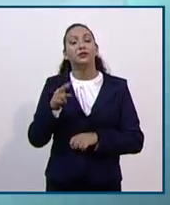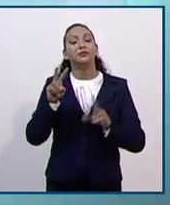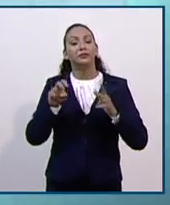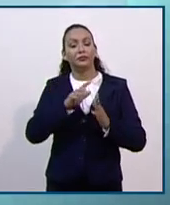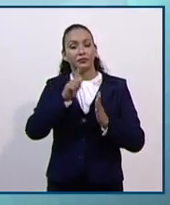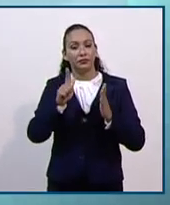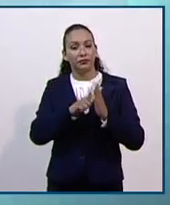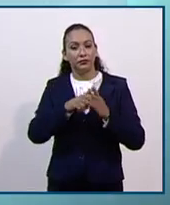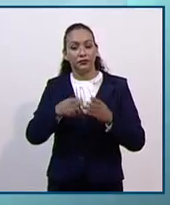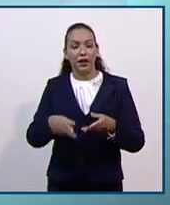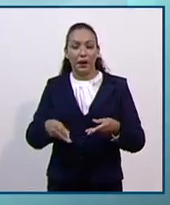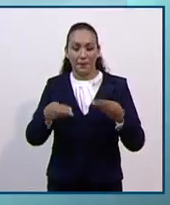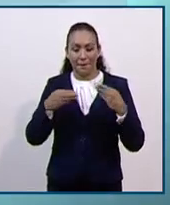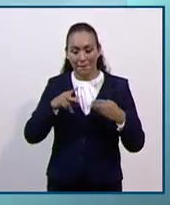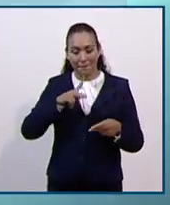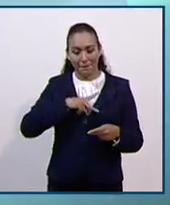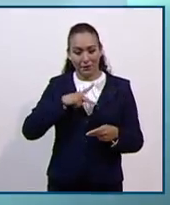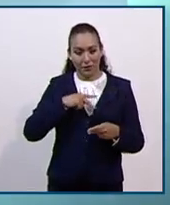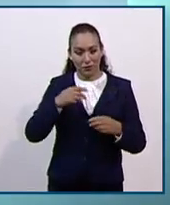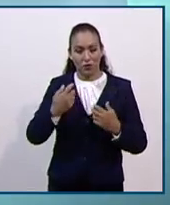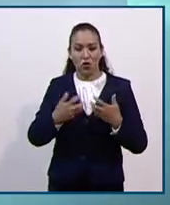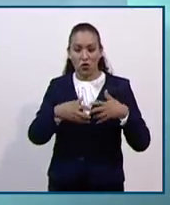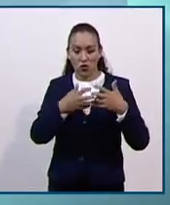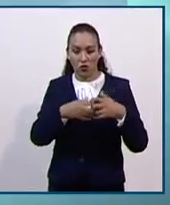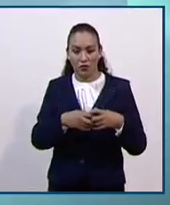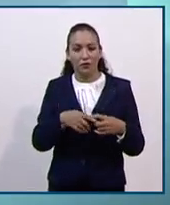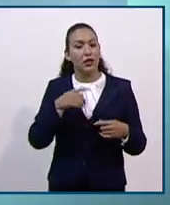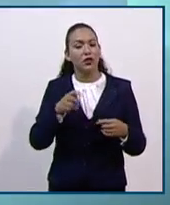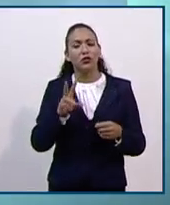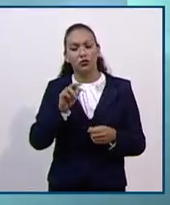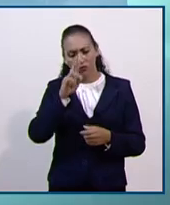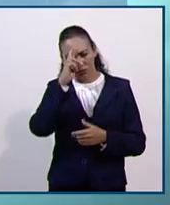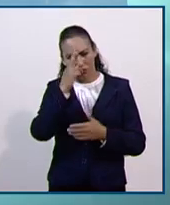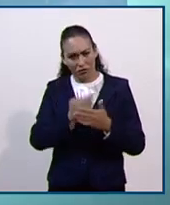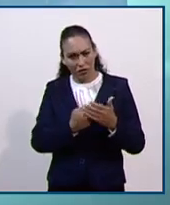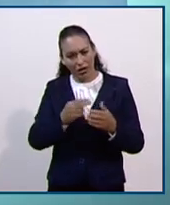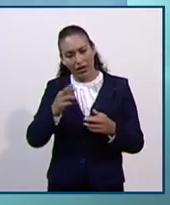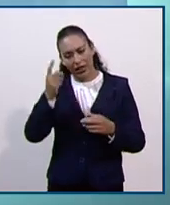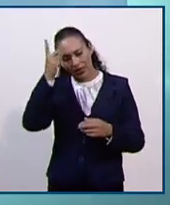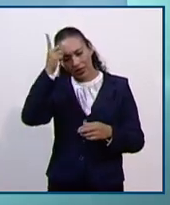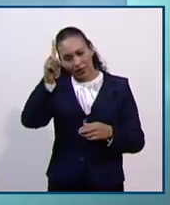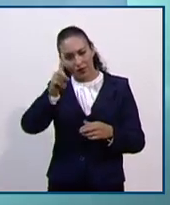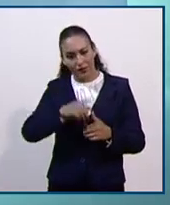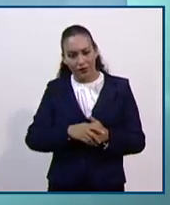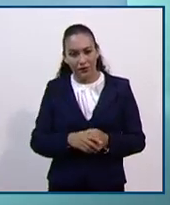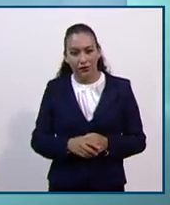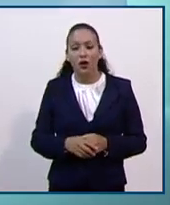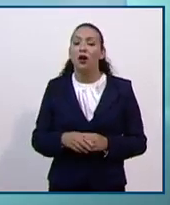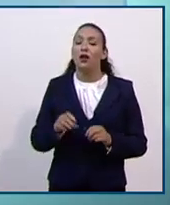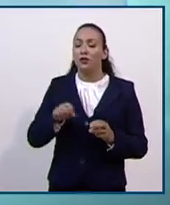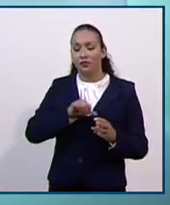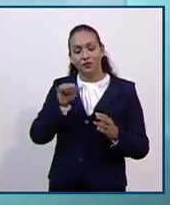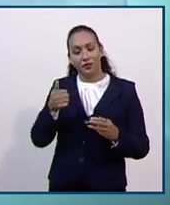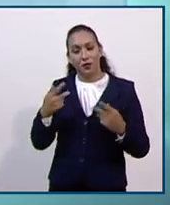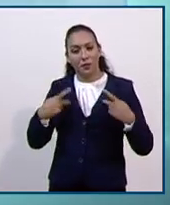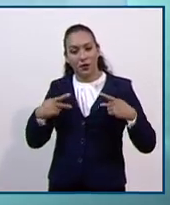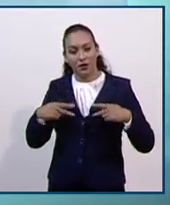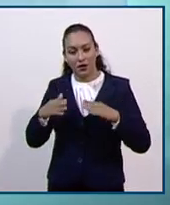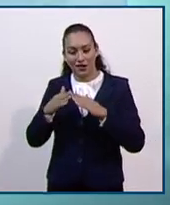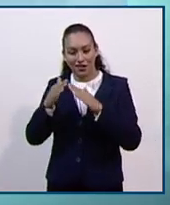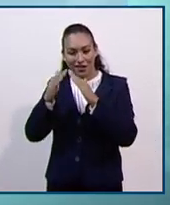Industrial no viola el derecho a la tutela judicial efectiva, reconocimiento de la calidad de refugiado de personas con